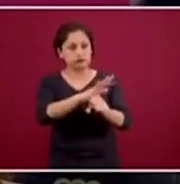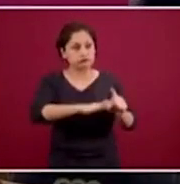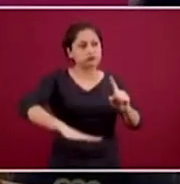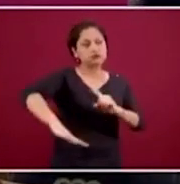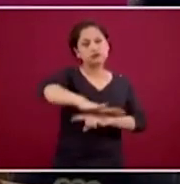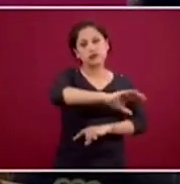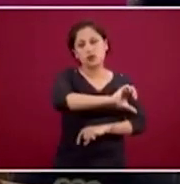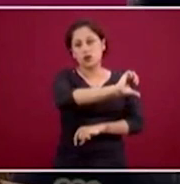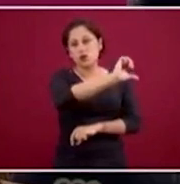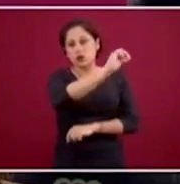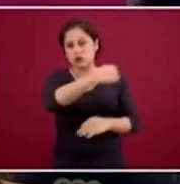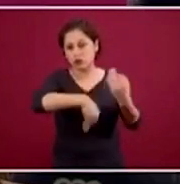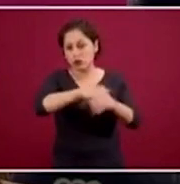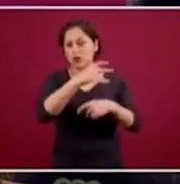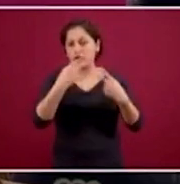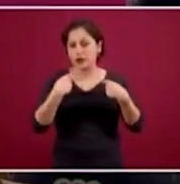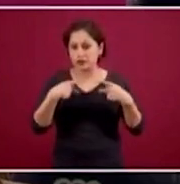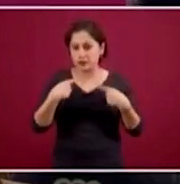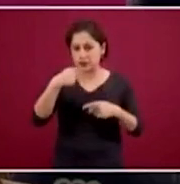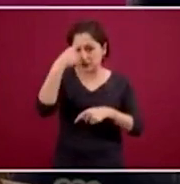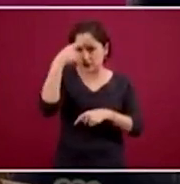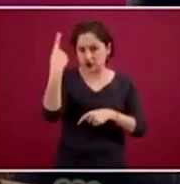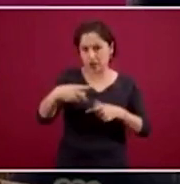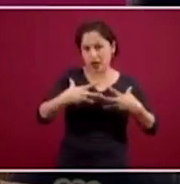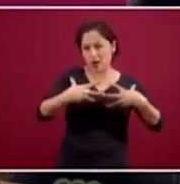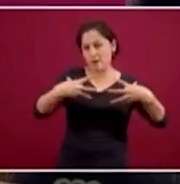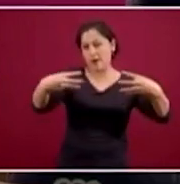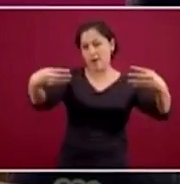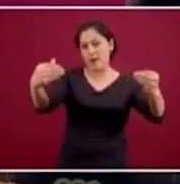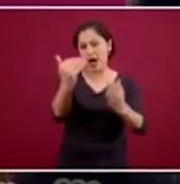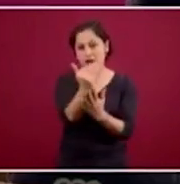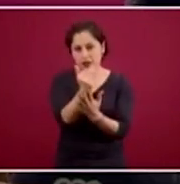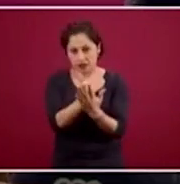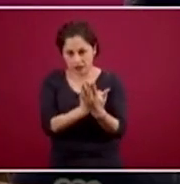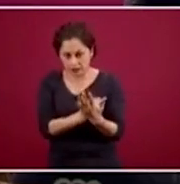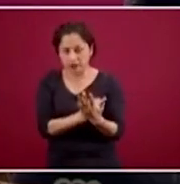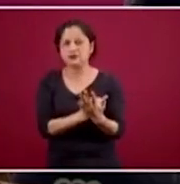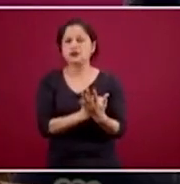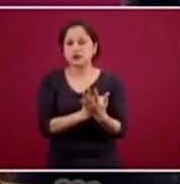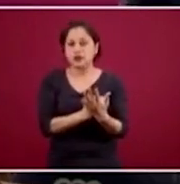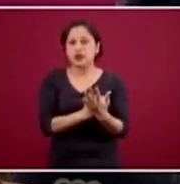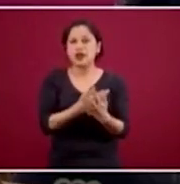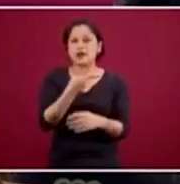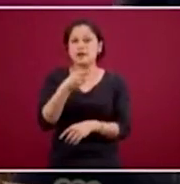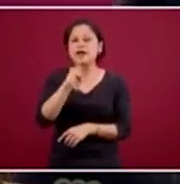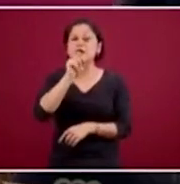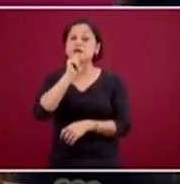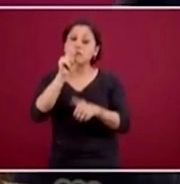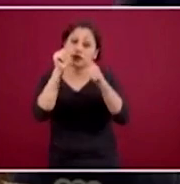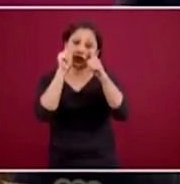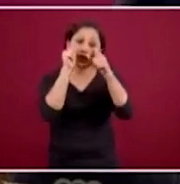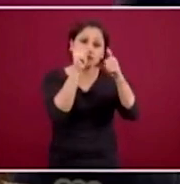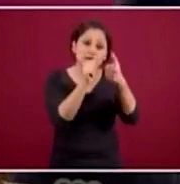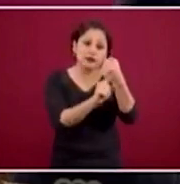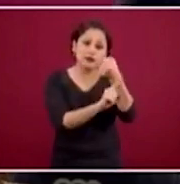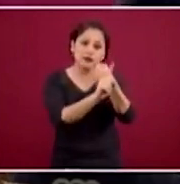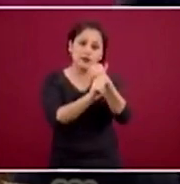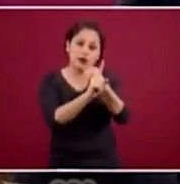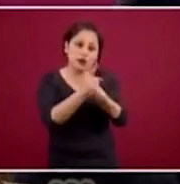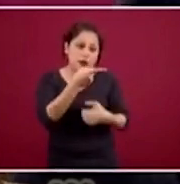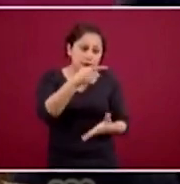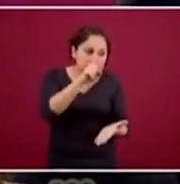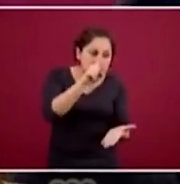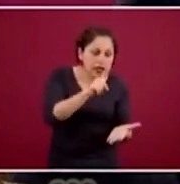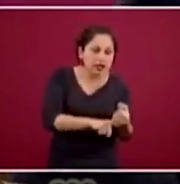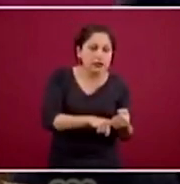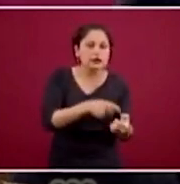y evitar el contagio y el generar otra serie de daños sociales que pueden ser muy muy